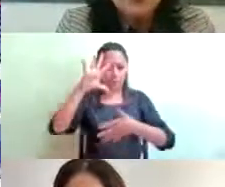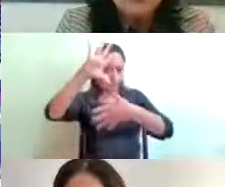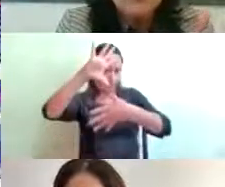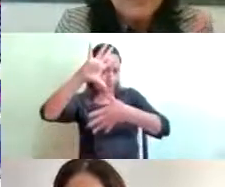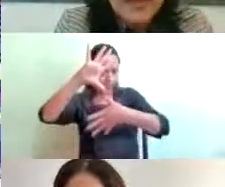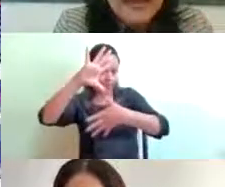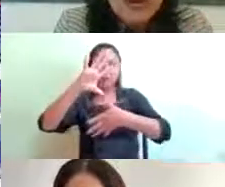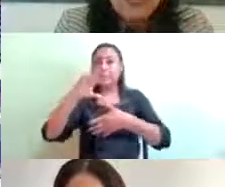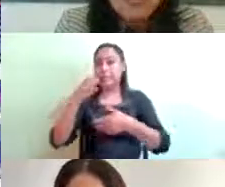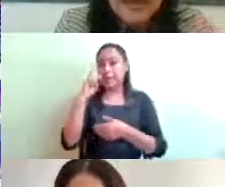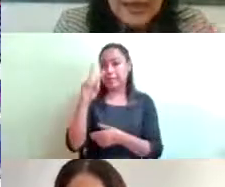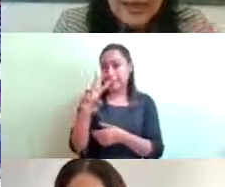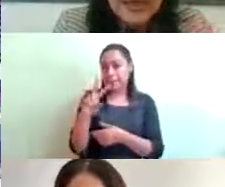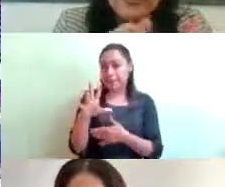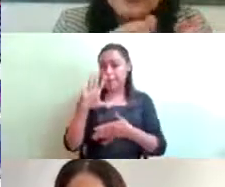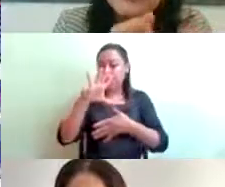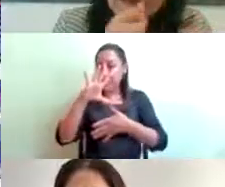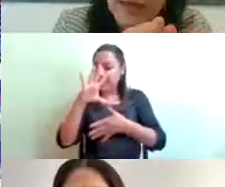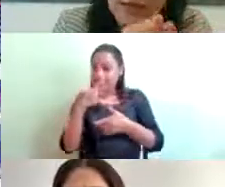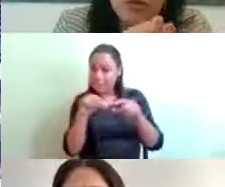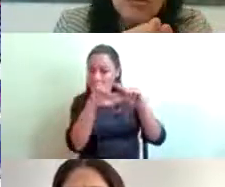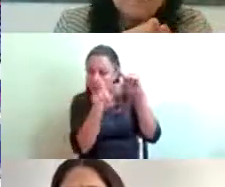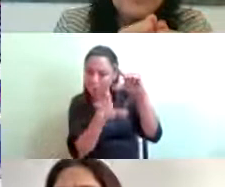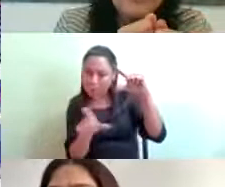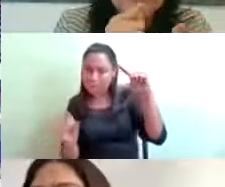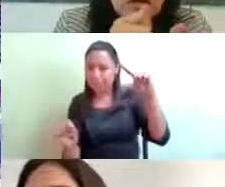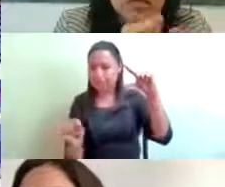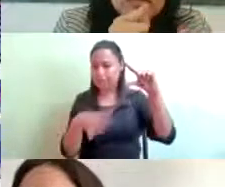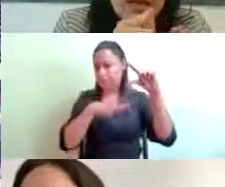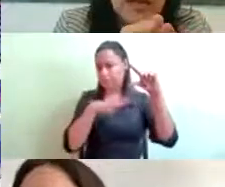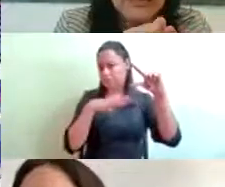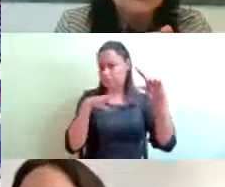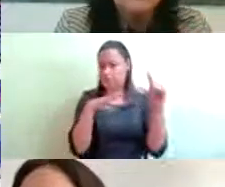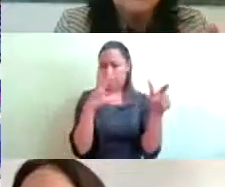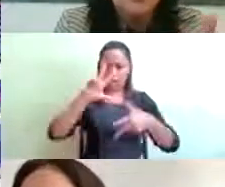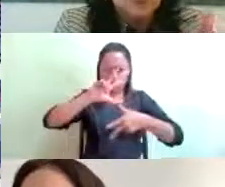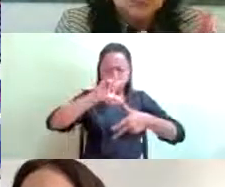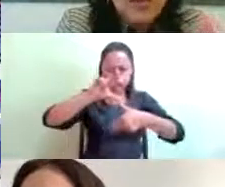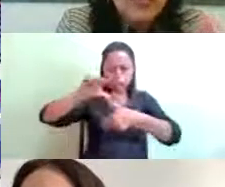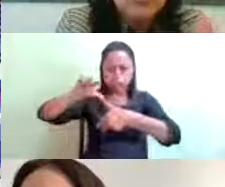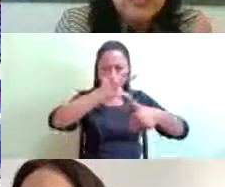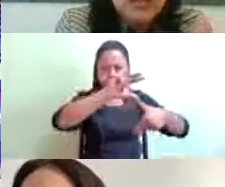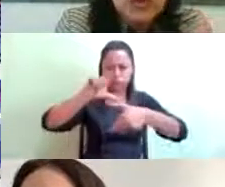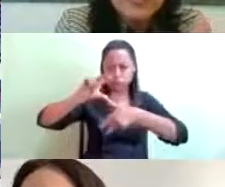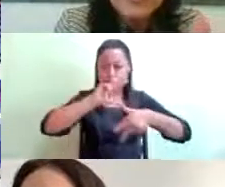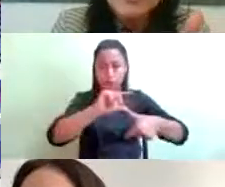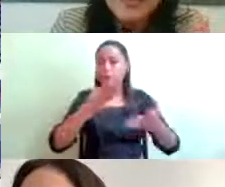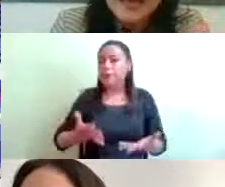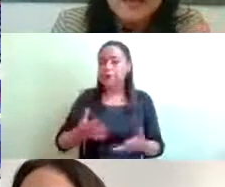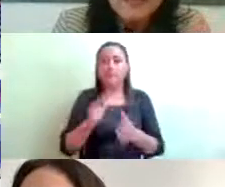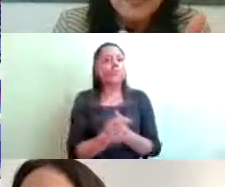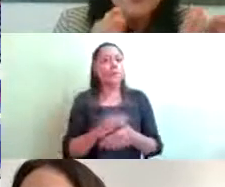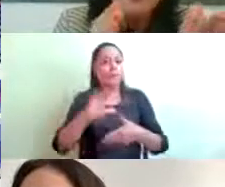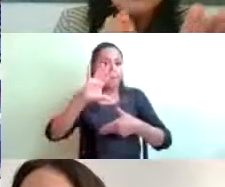vean cómo México, en este efecto de ciclones y huracanes, como México, Centroamérica y